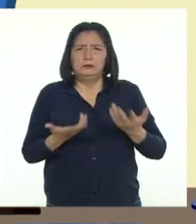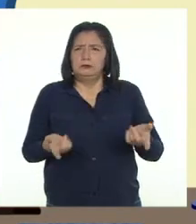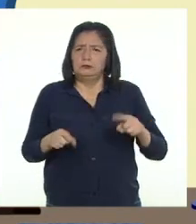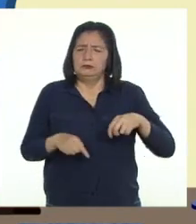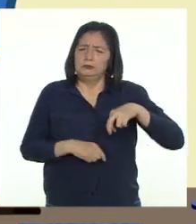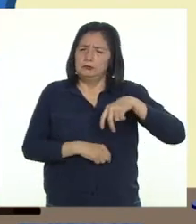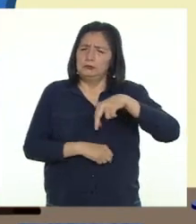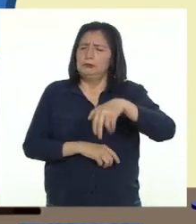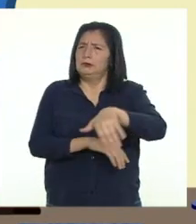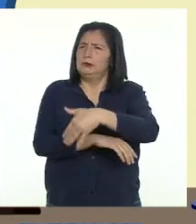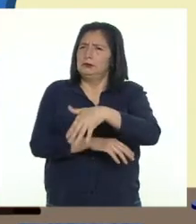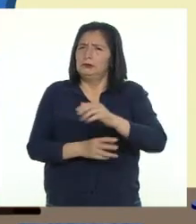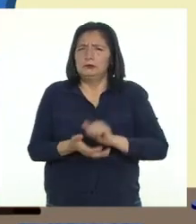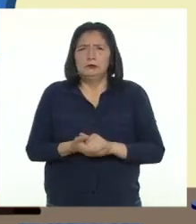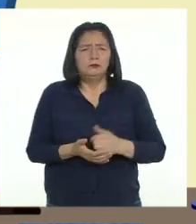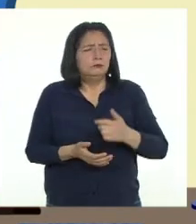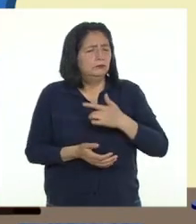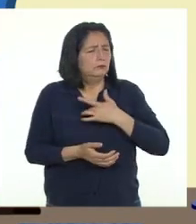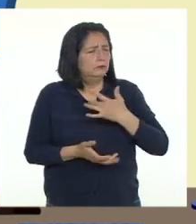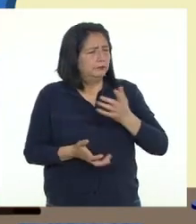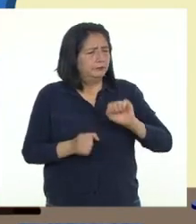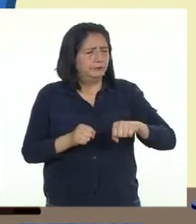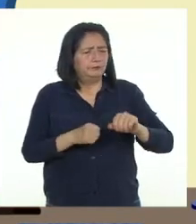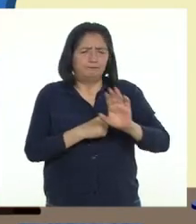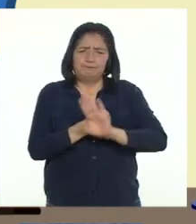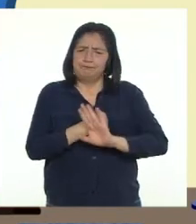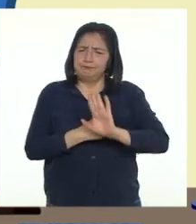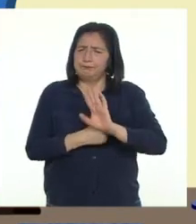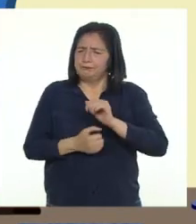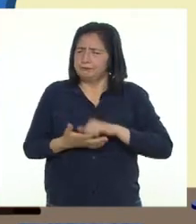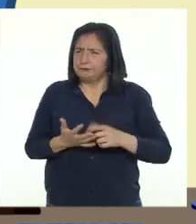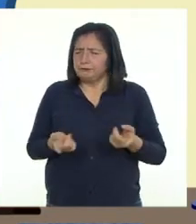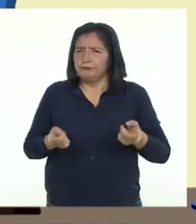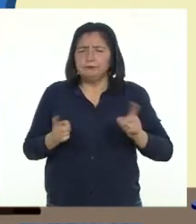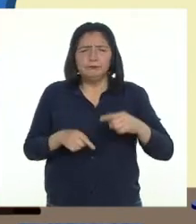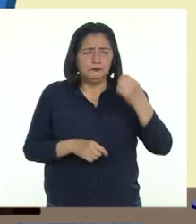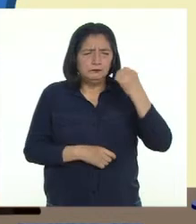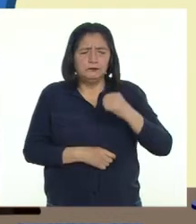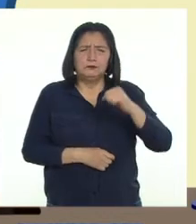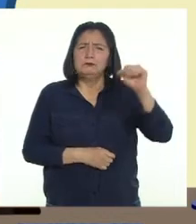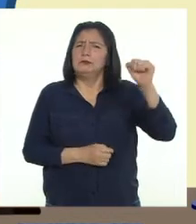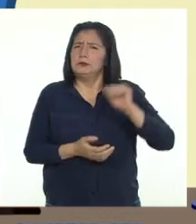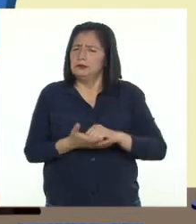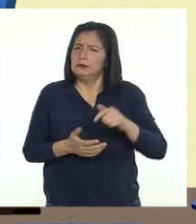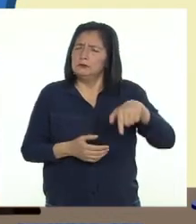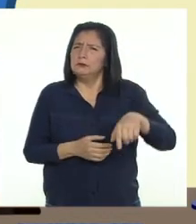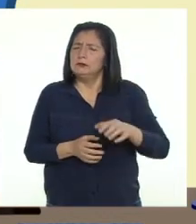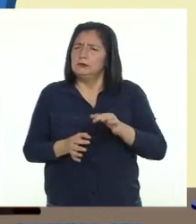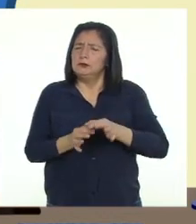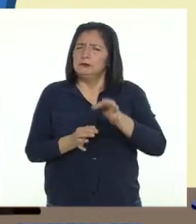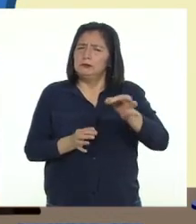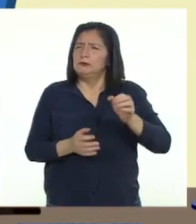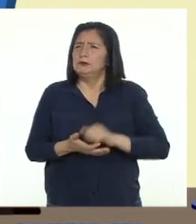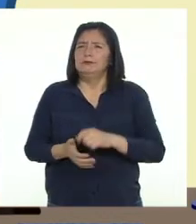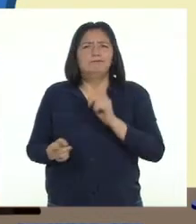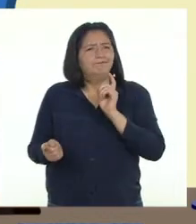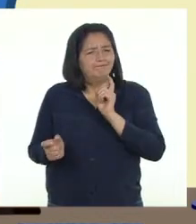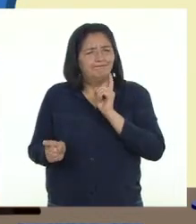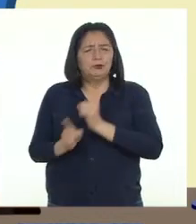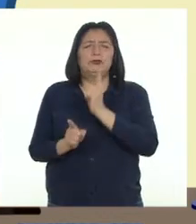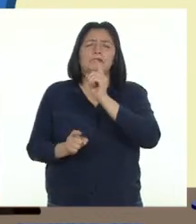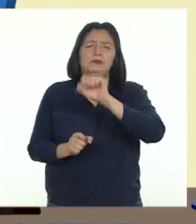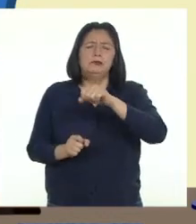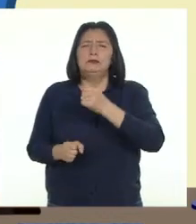cuando caminamos por la calle, y sentirnos seguras y seguros cuando viajamos por nuestro país. ¡Exacto! Trabajemos